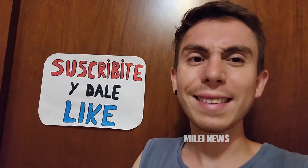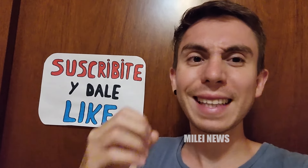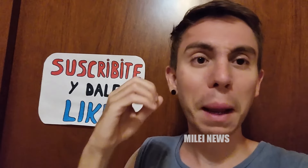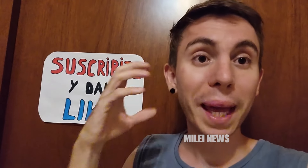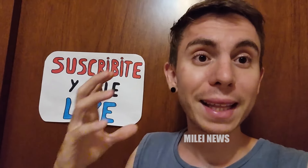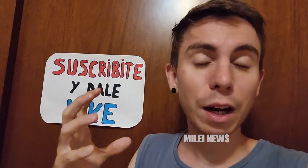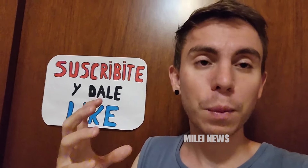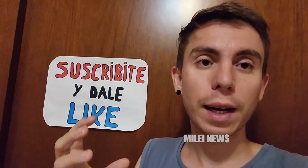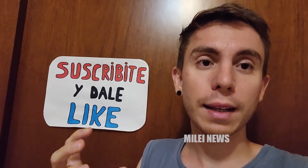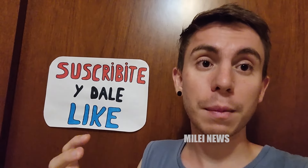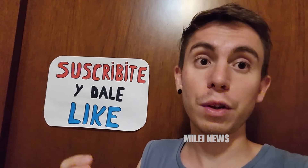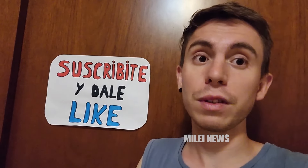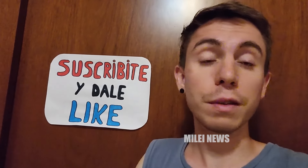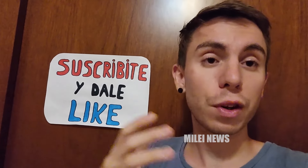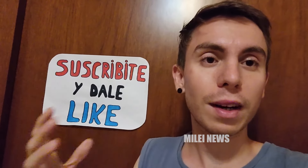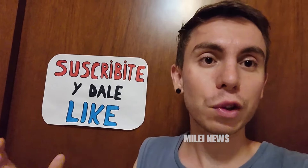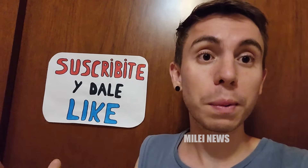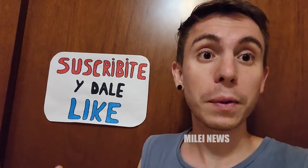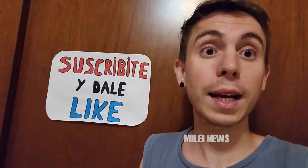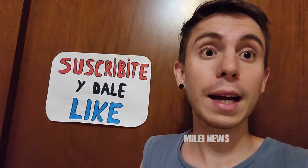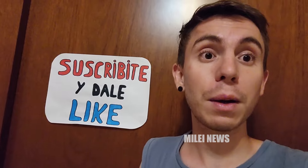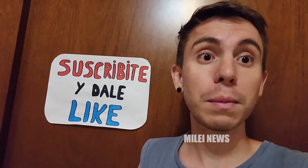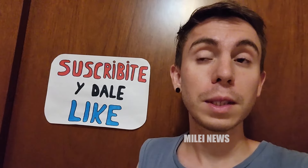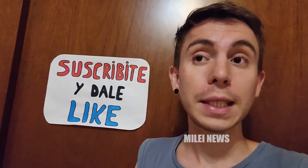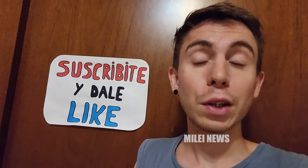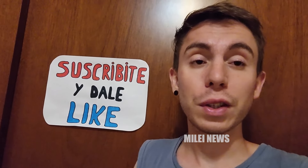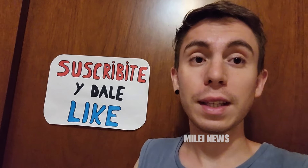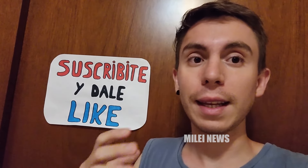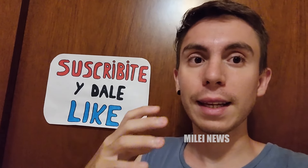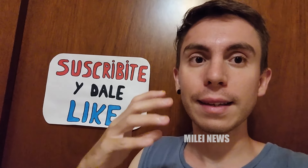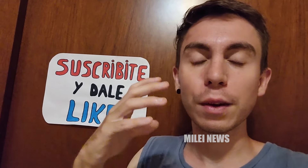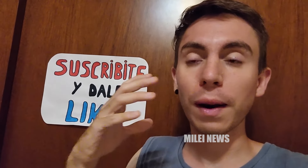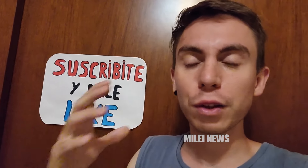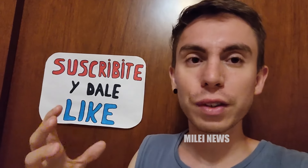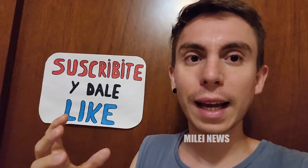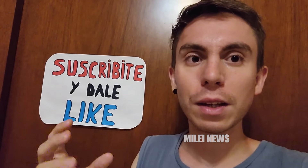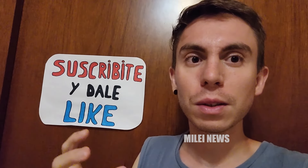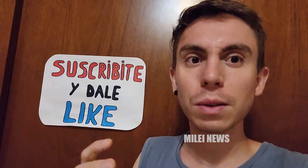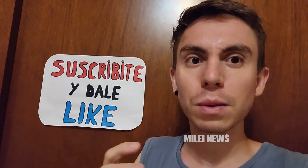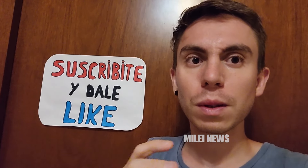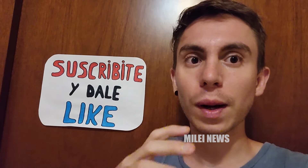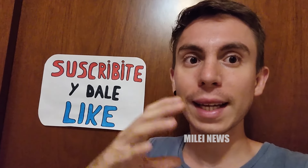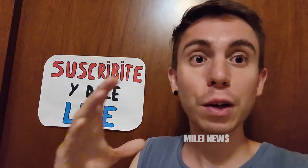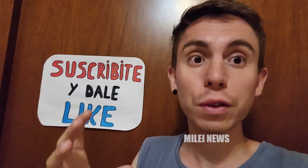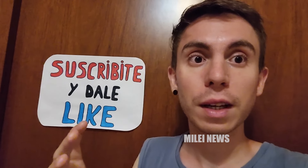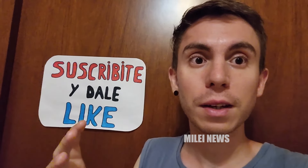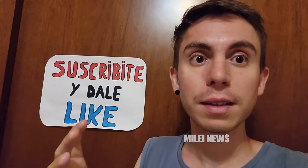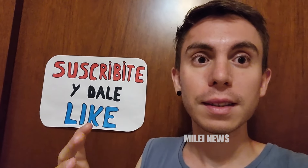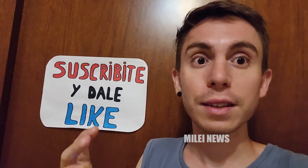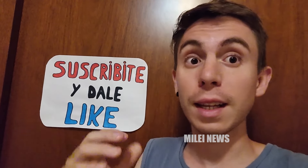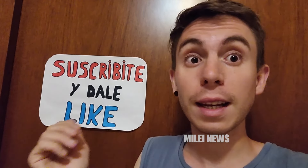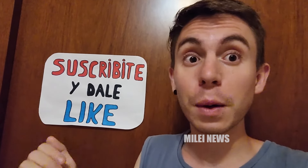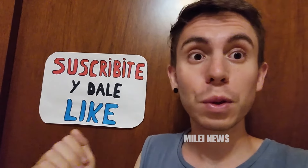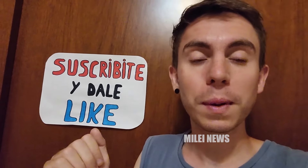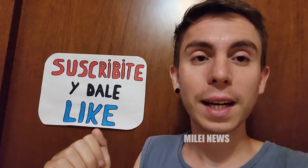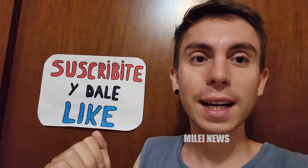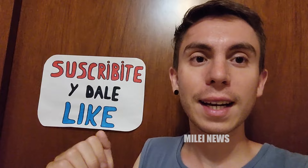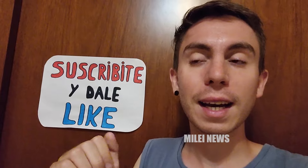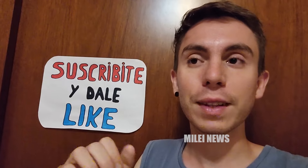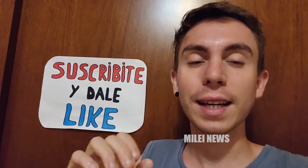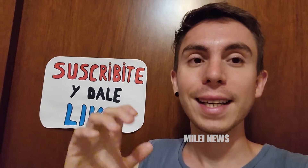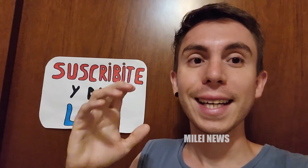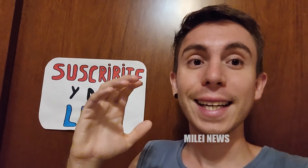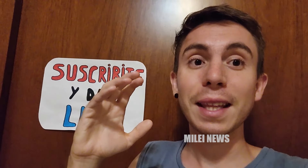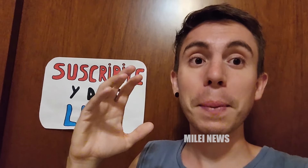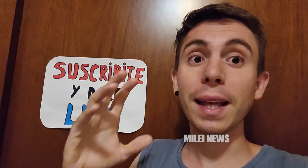una crisis tremenda como la que estamos no sé si fueron a supermercado o si tienen obra social o cualquier cosa No si tienen auto para cargar la